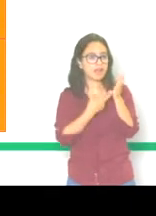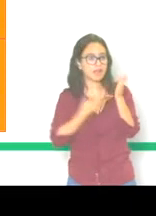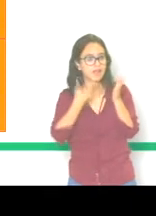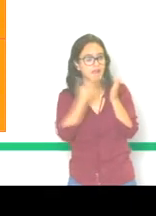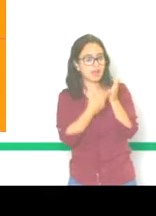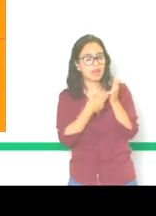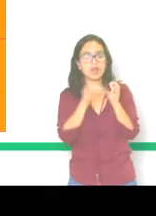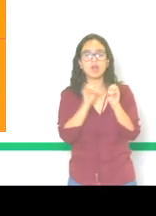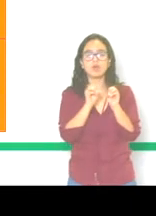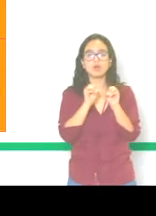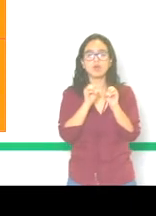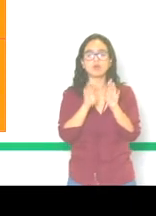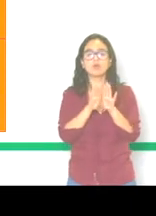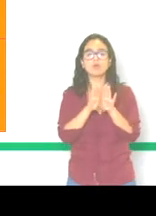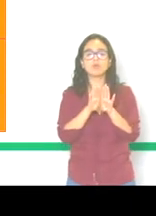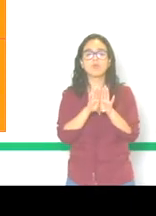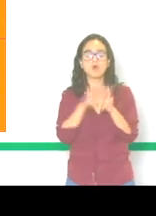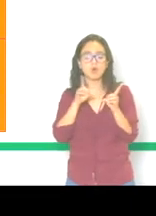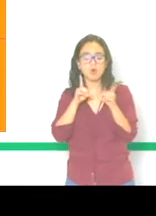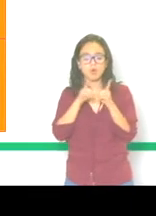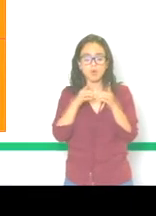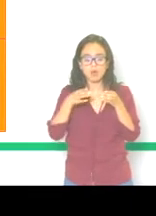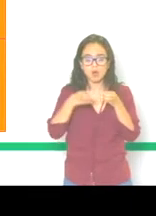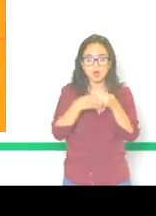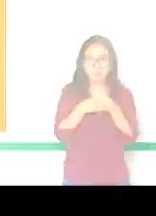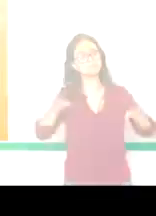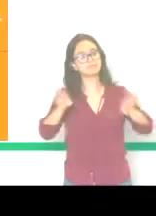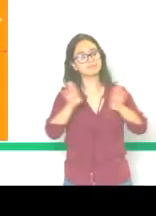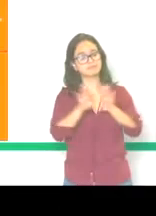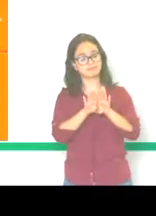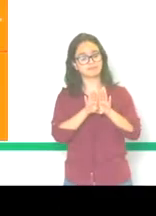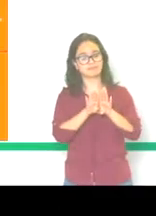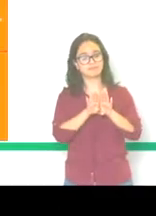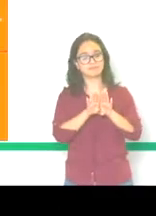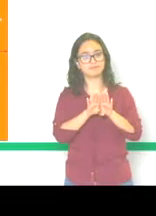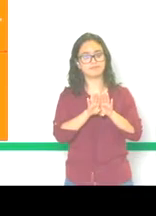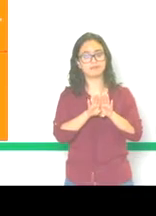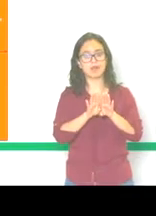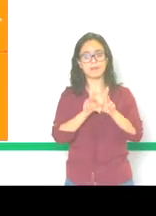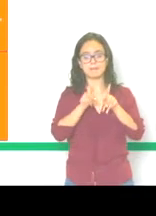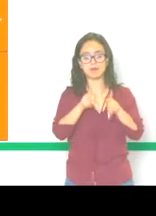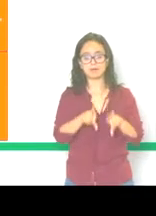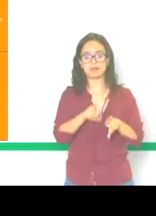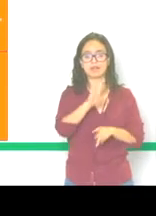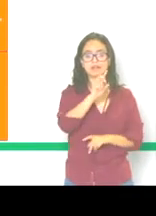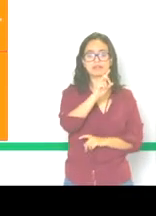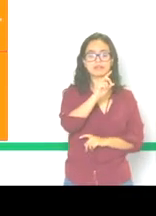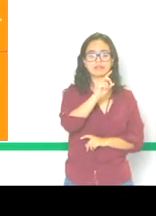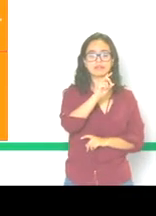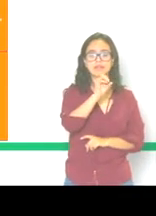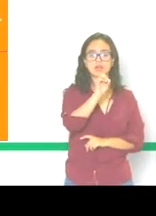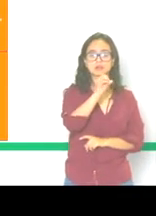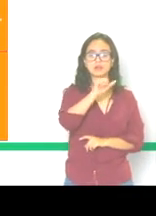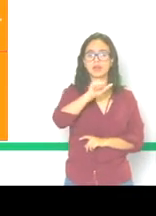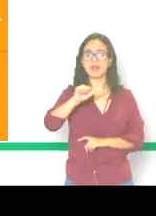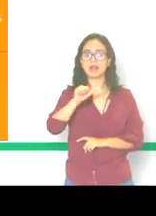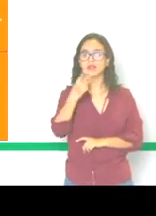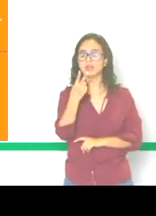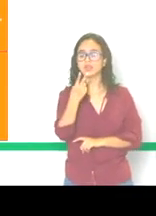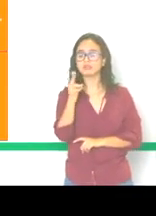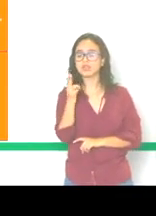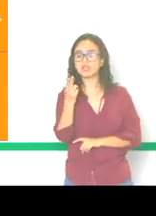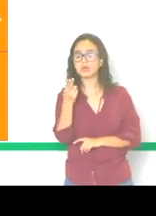presenciales en grupo, solamente en semáforo verde. Cerrados los panteones del 30 de octubre al 2 de